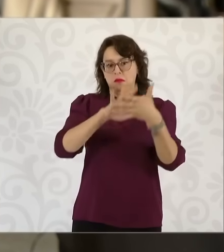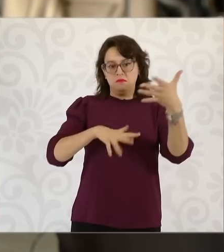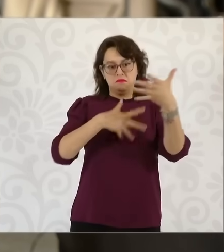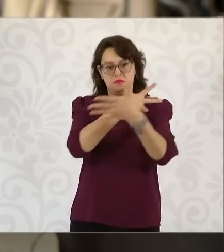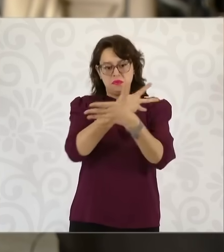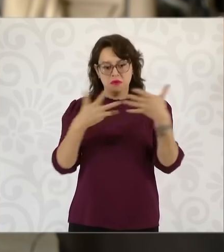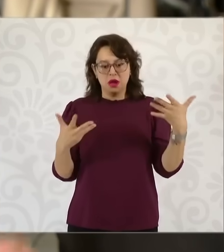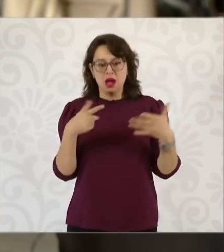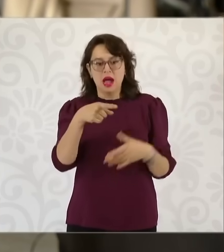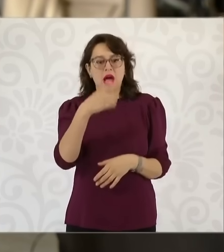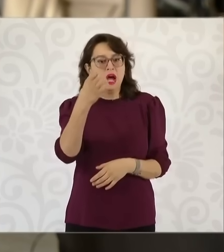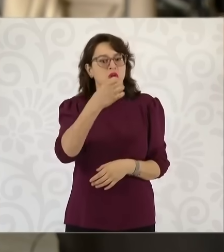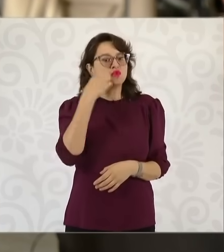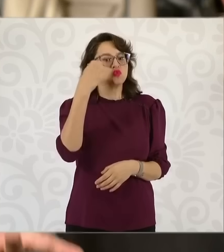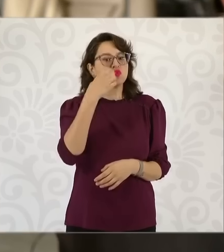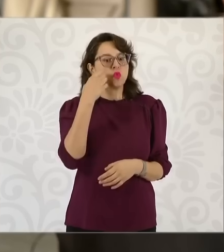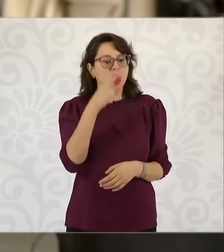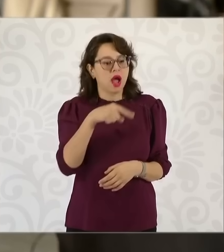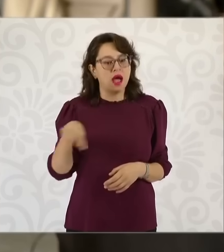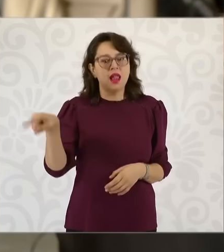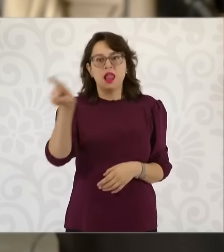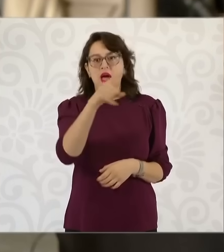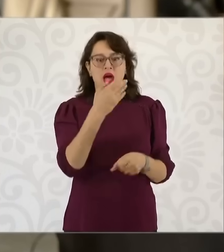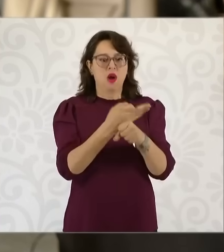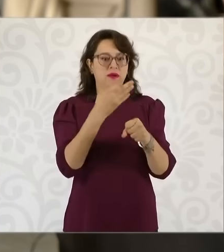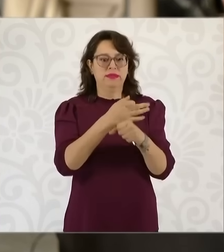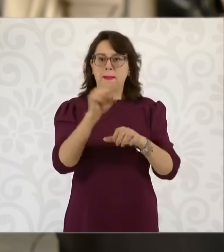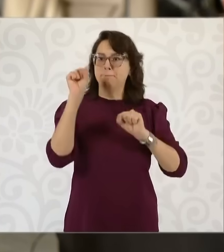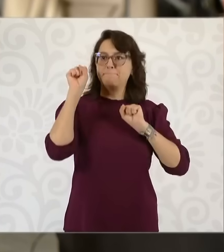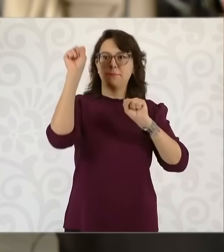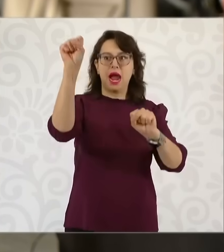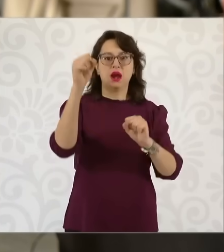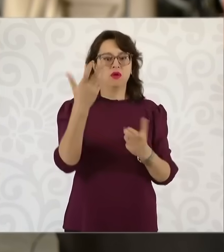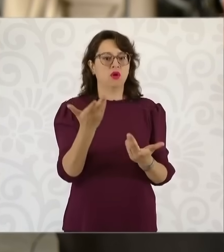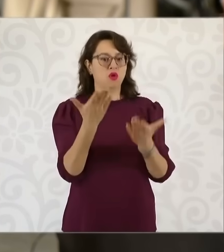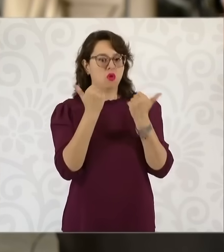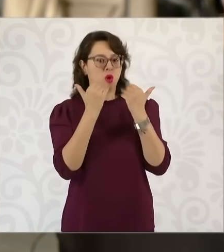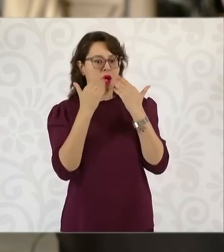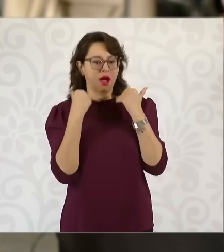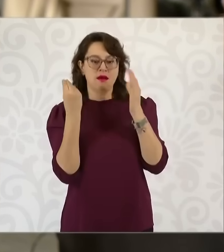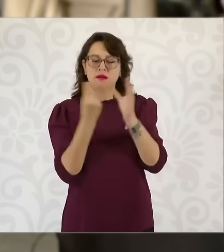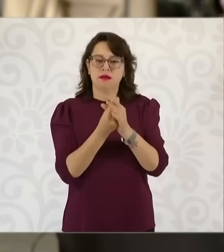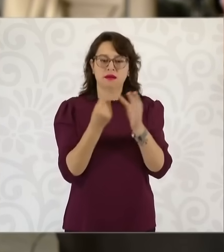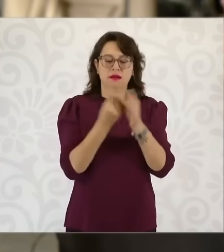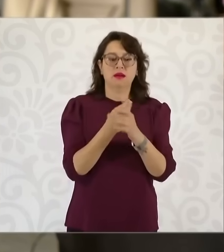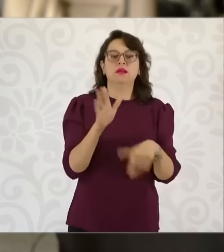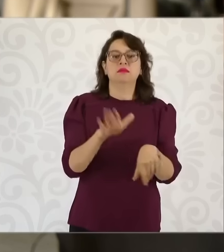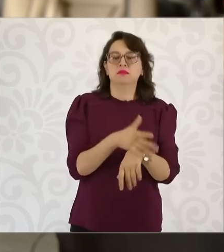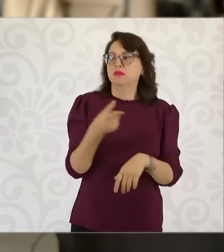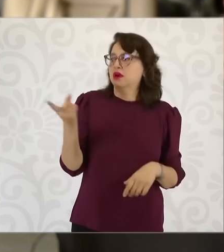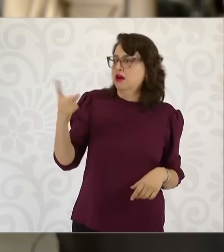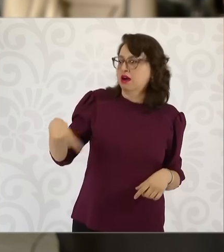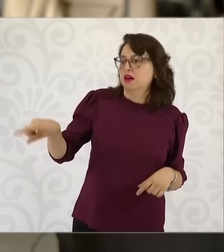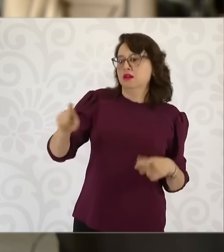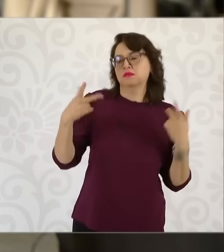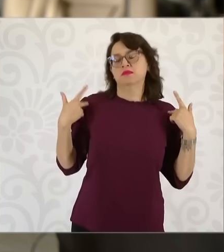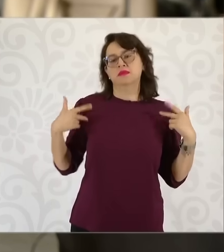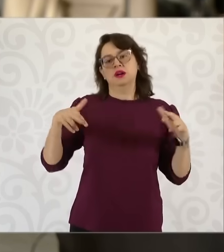de escuelas que se han quedado sin clases o que han estado en paro en las últimas semanas a causa de la